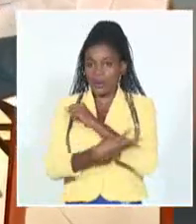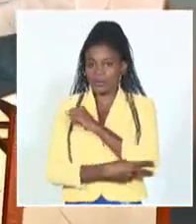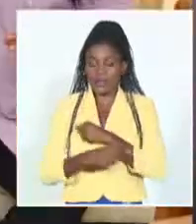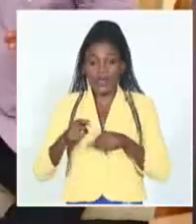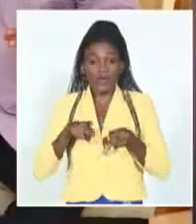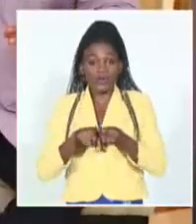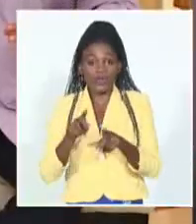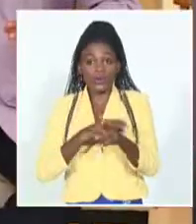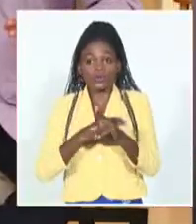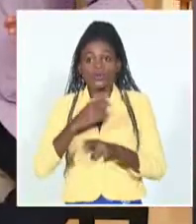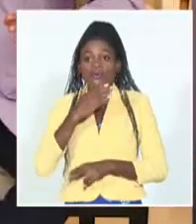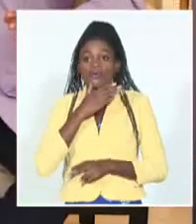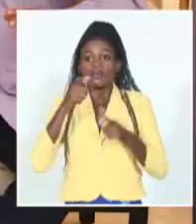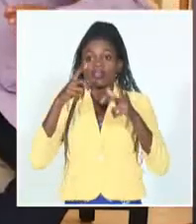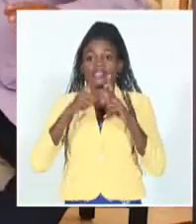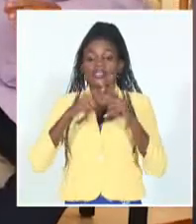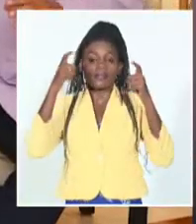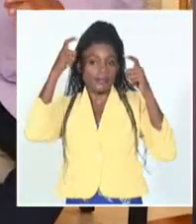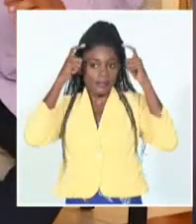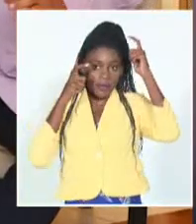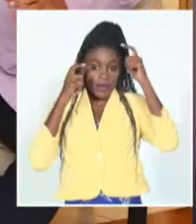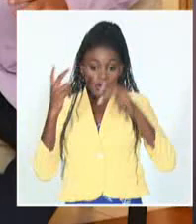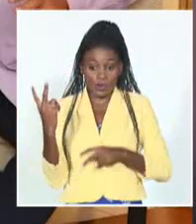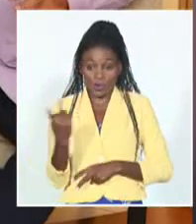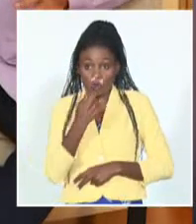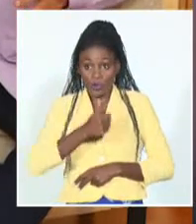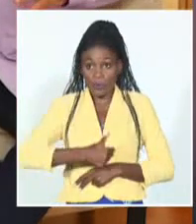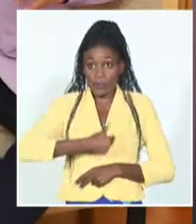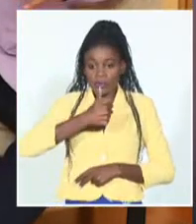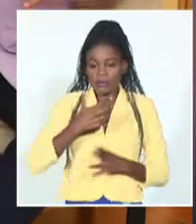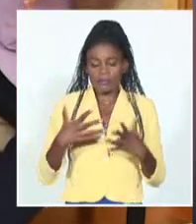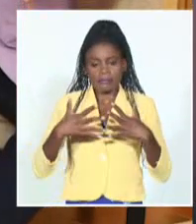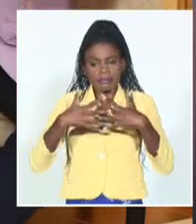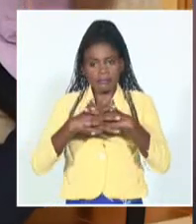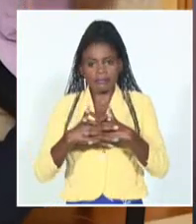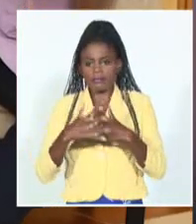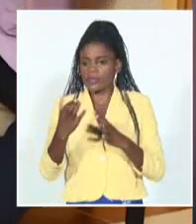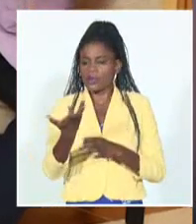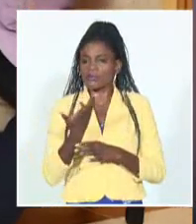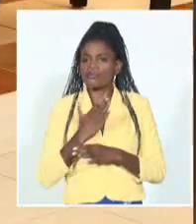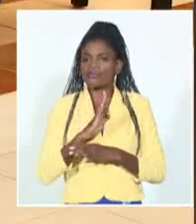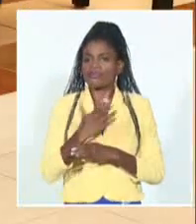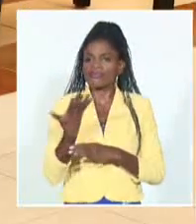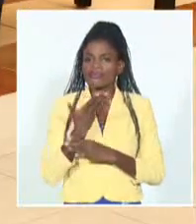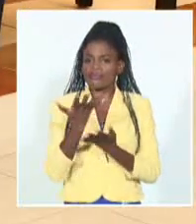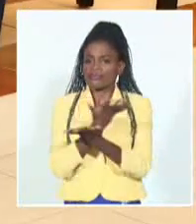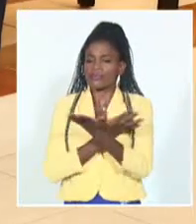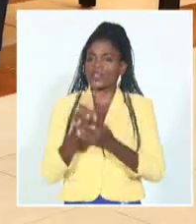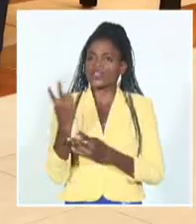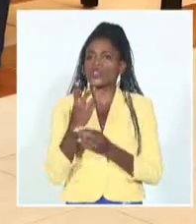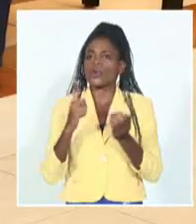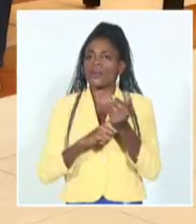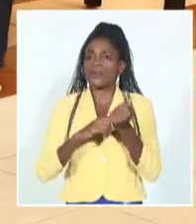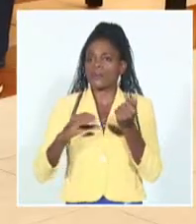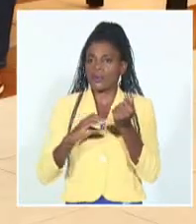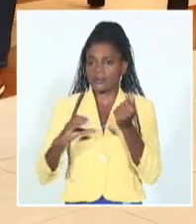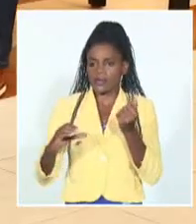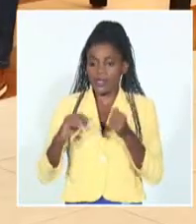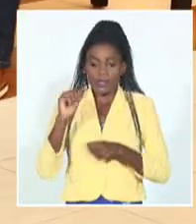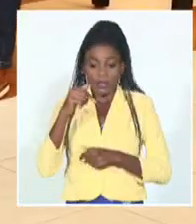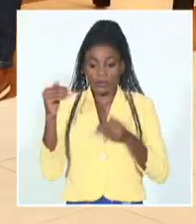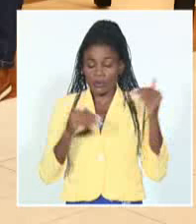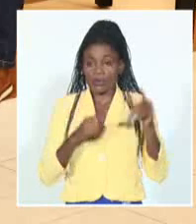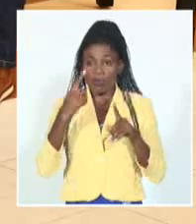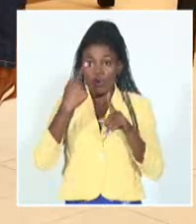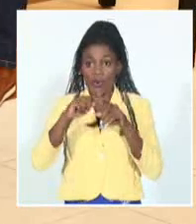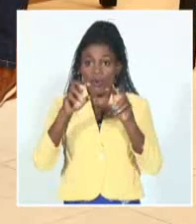y Chávez. Ambos líderes acordaron profundizar las relaciones e intercambios académicos entre los dos partidos. Al encuentro asistieron también